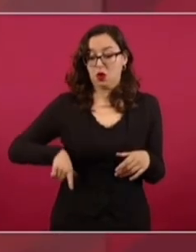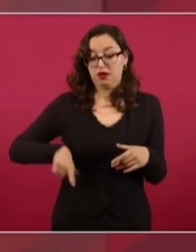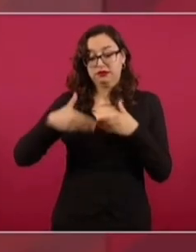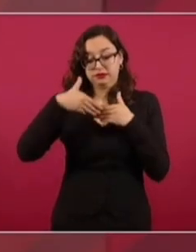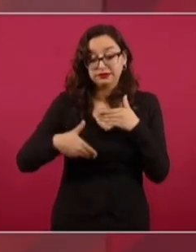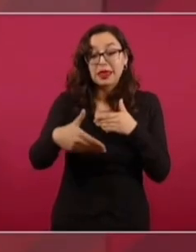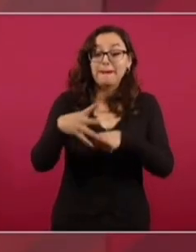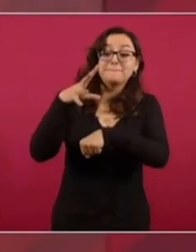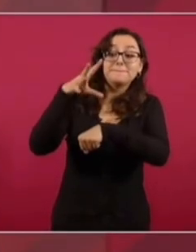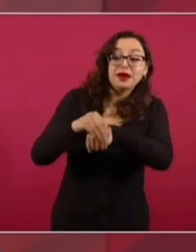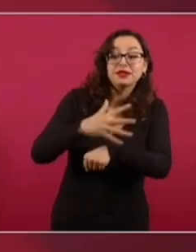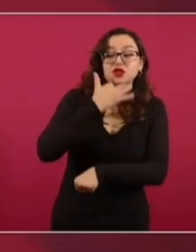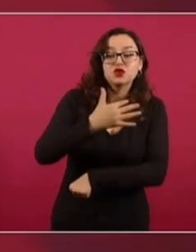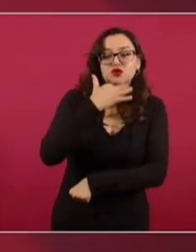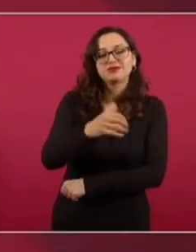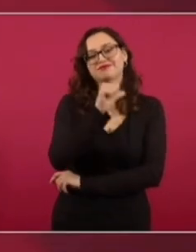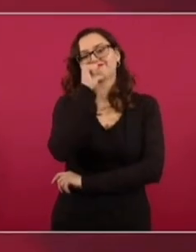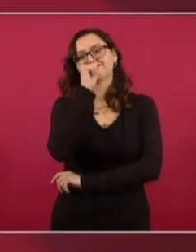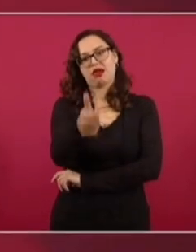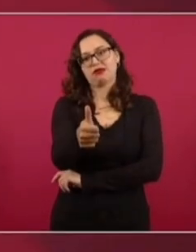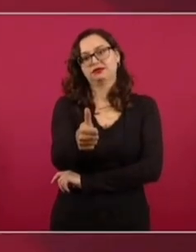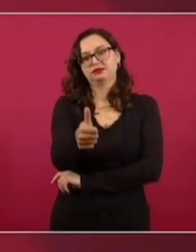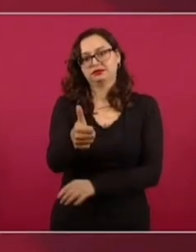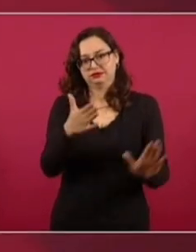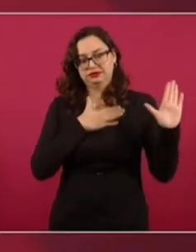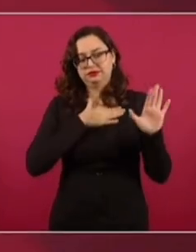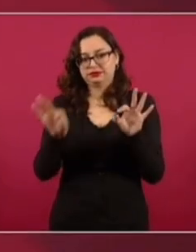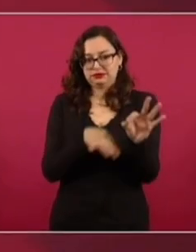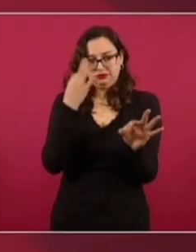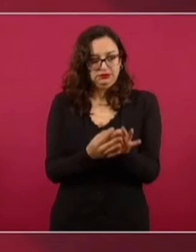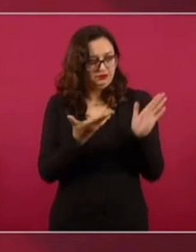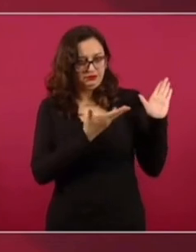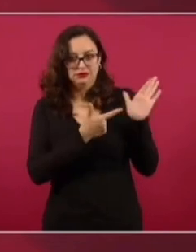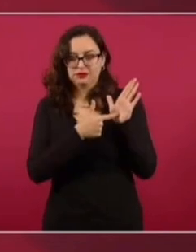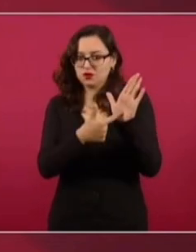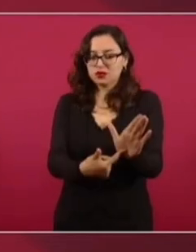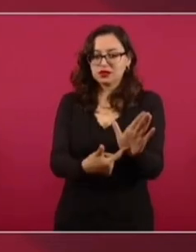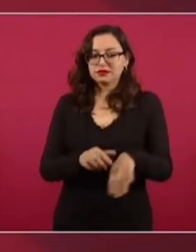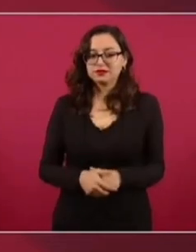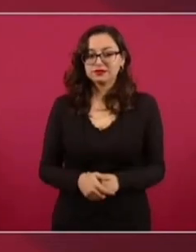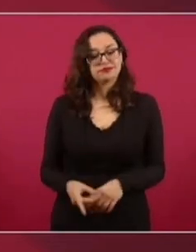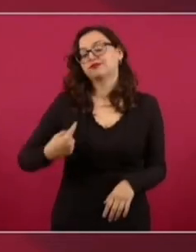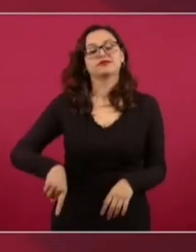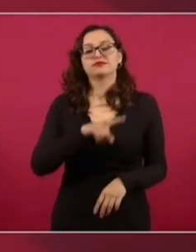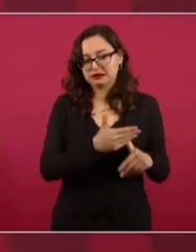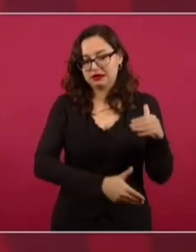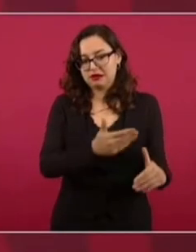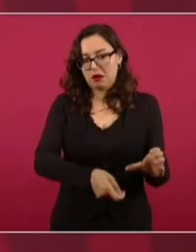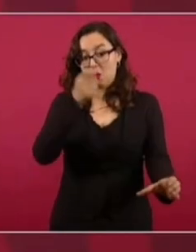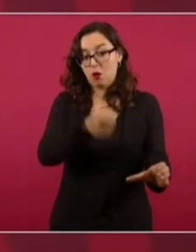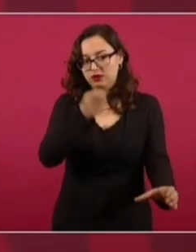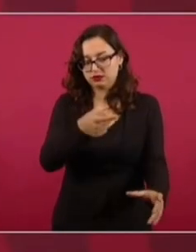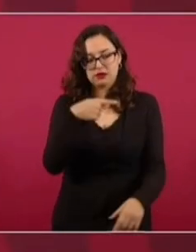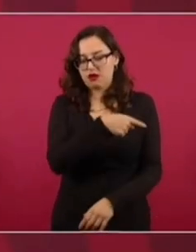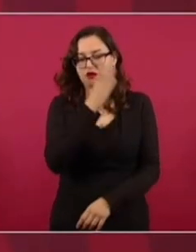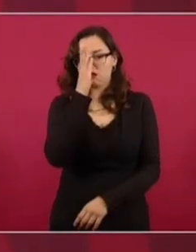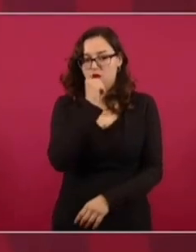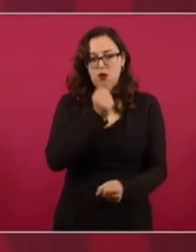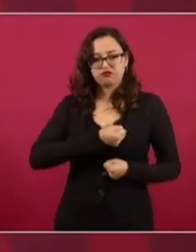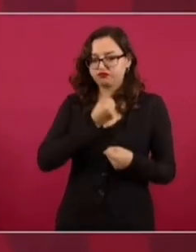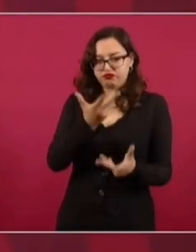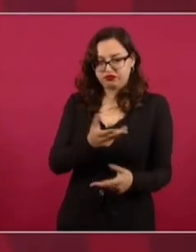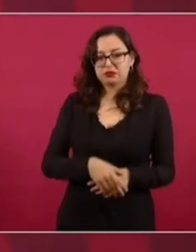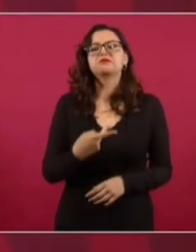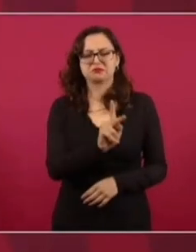Y lo estamos cumpliendo. Y este es un hecho, ¿no? Esta es una demostración sobre eso. Entonces, no somos iguales. Yo les voy a plantear que